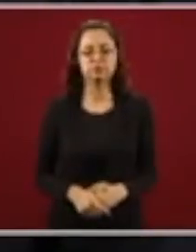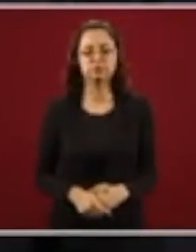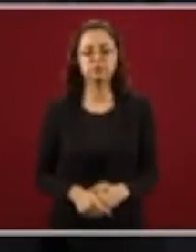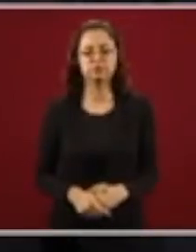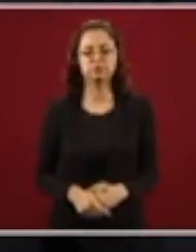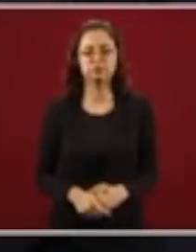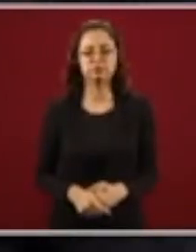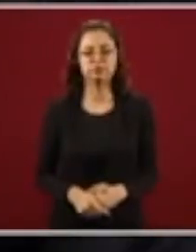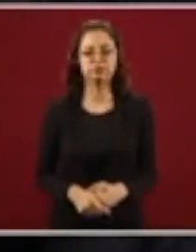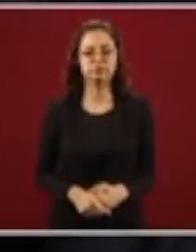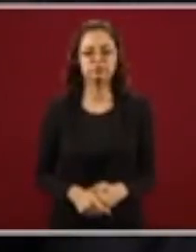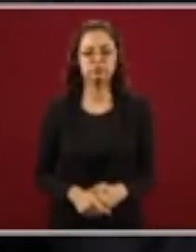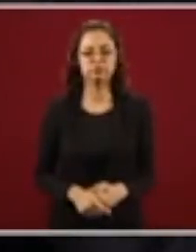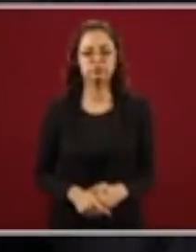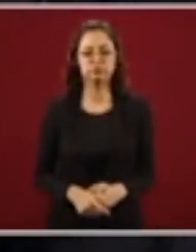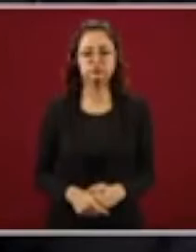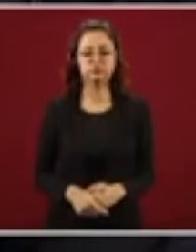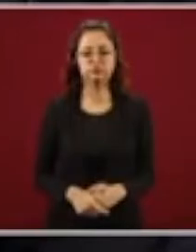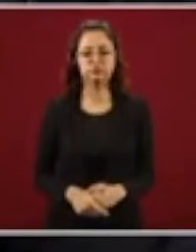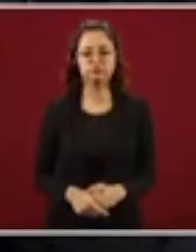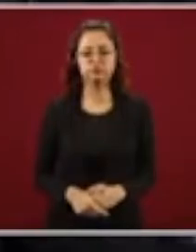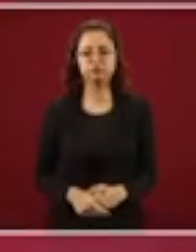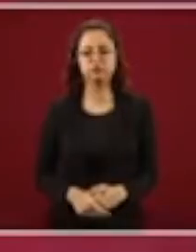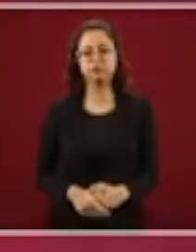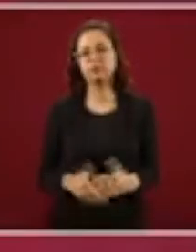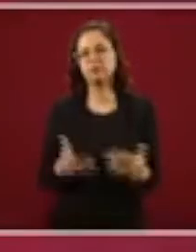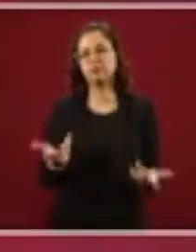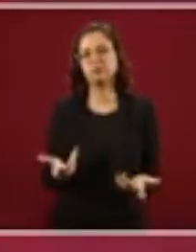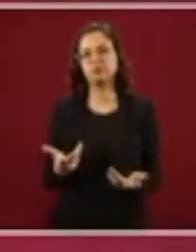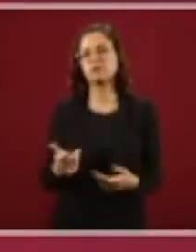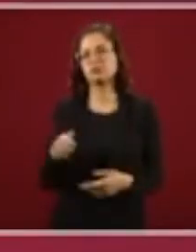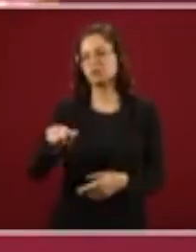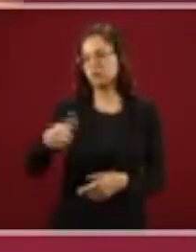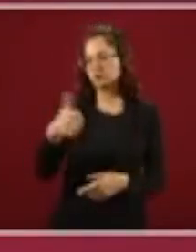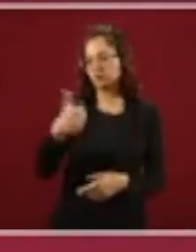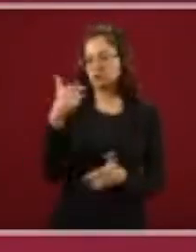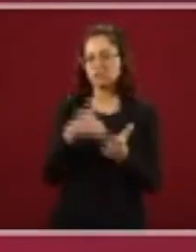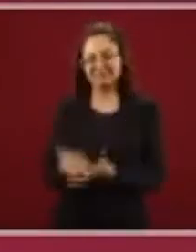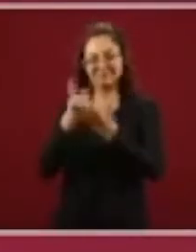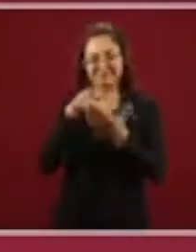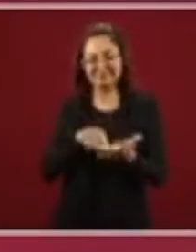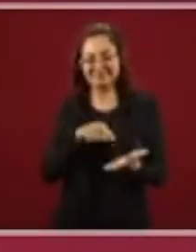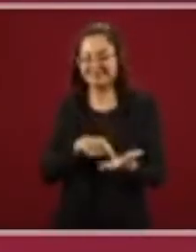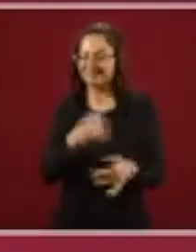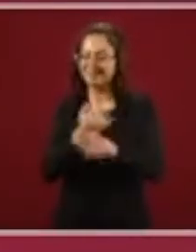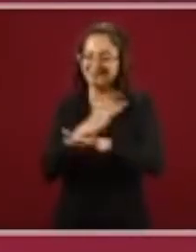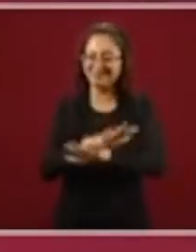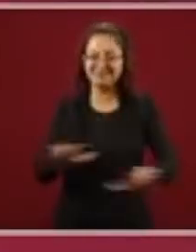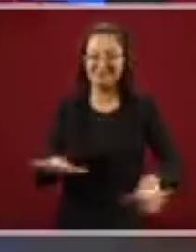corresponde como a 11 millones de dólares por empresa,